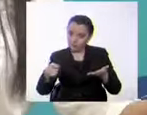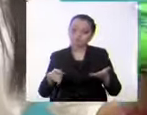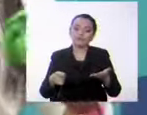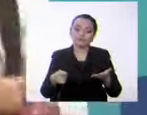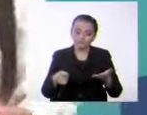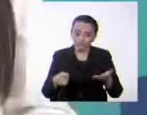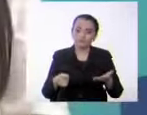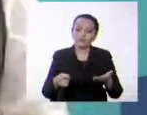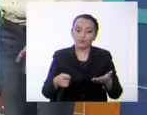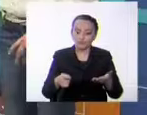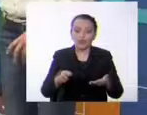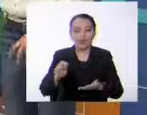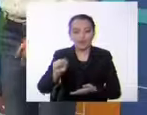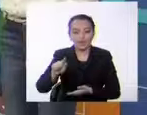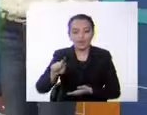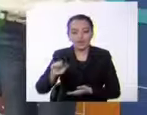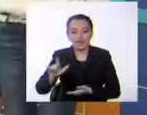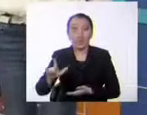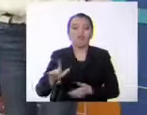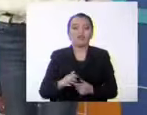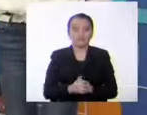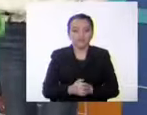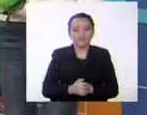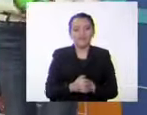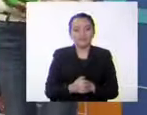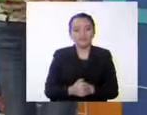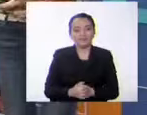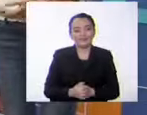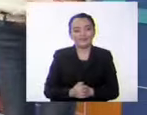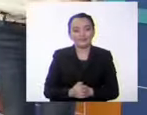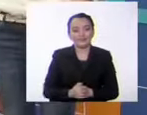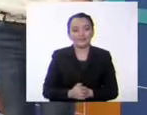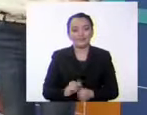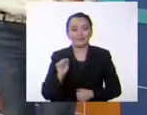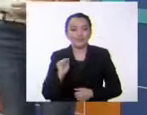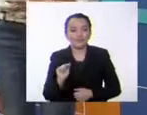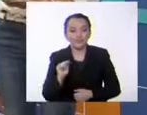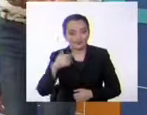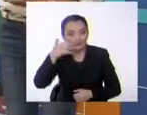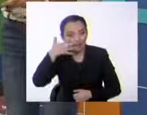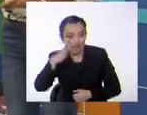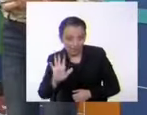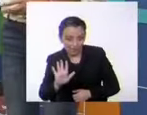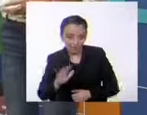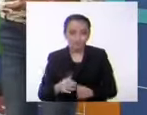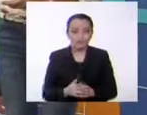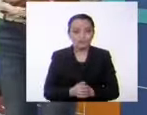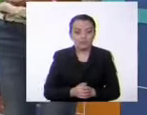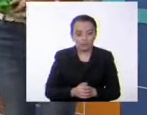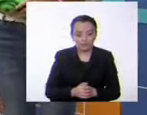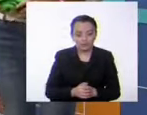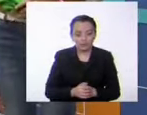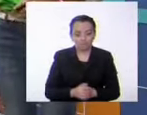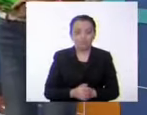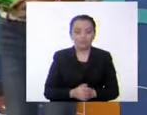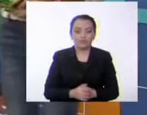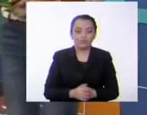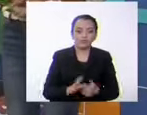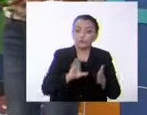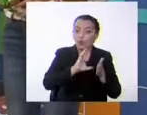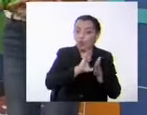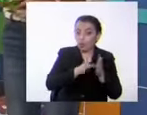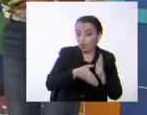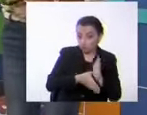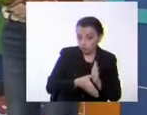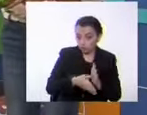se convierte en material, perfecto. Entonces, muy bien. Entonces, estos han sido algunos ejemplos sobre lo que es la cultura material y